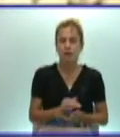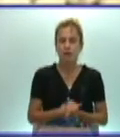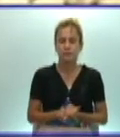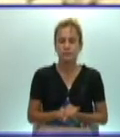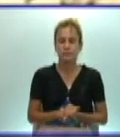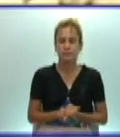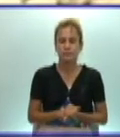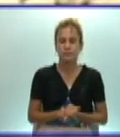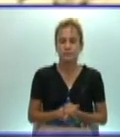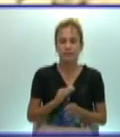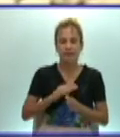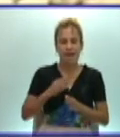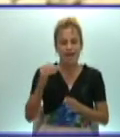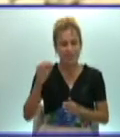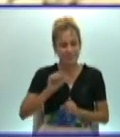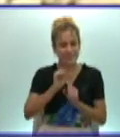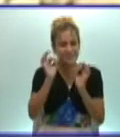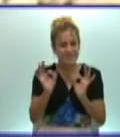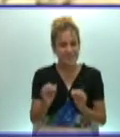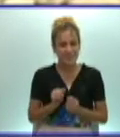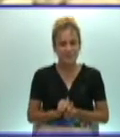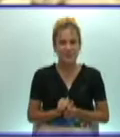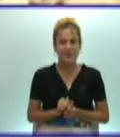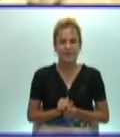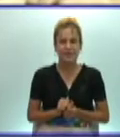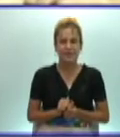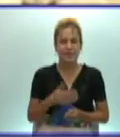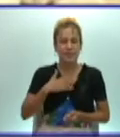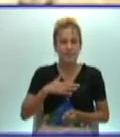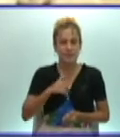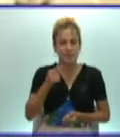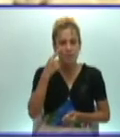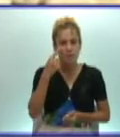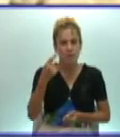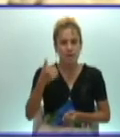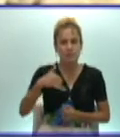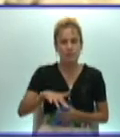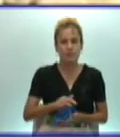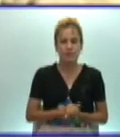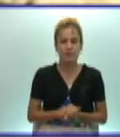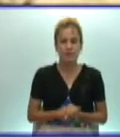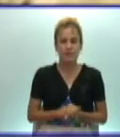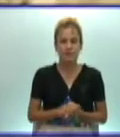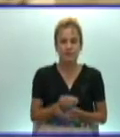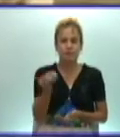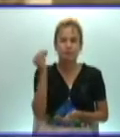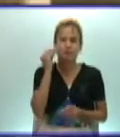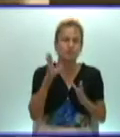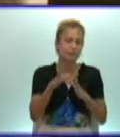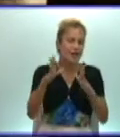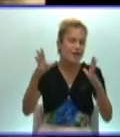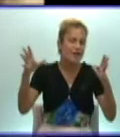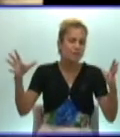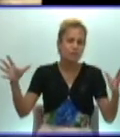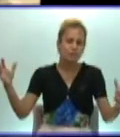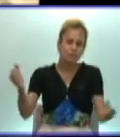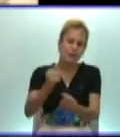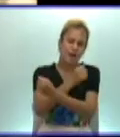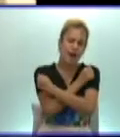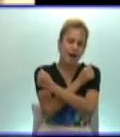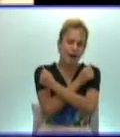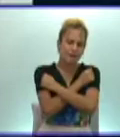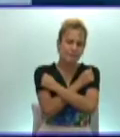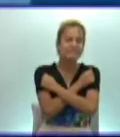Hasta siempre, hijitos. Espero verlos todavía. Un beso grandote y un gran abrazo de